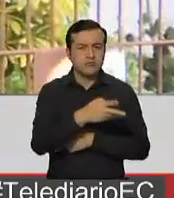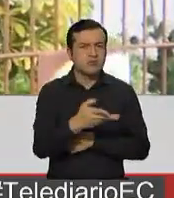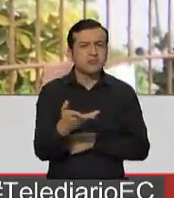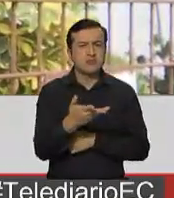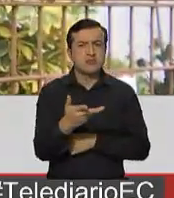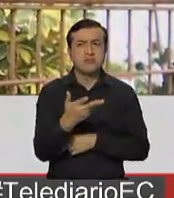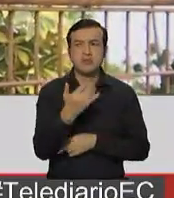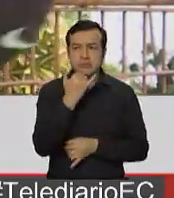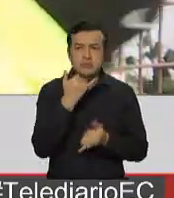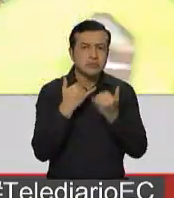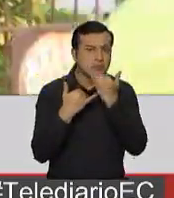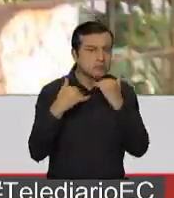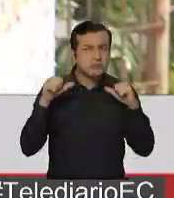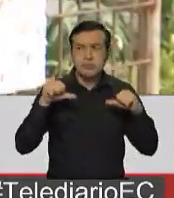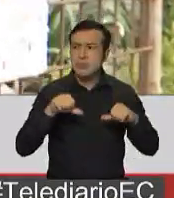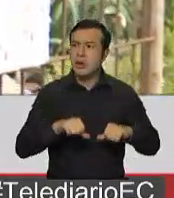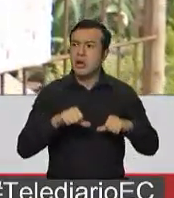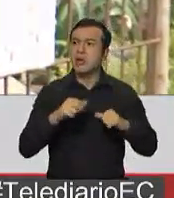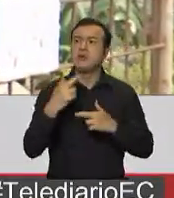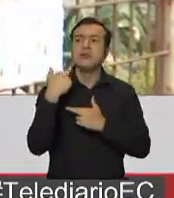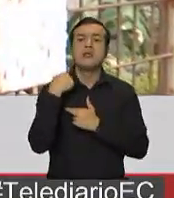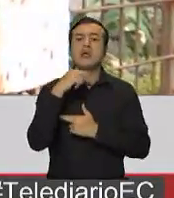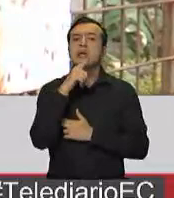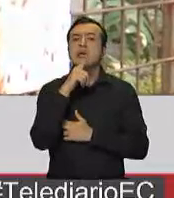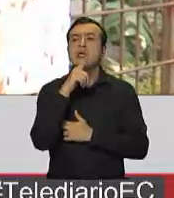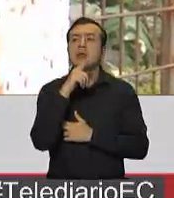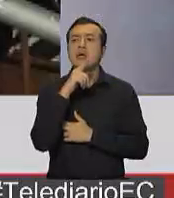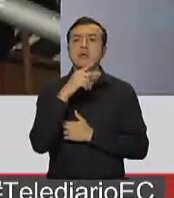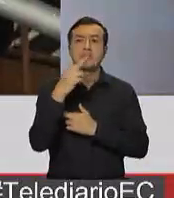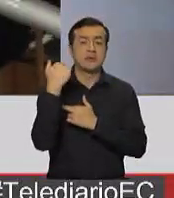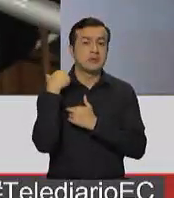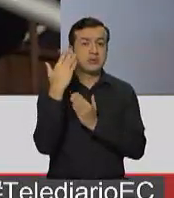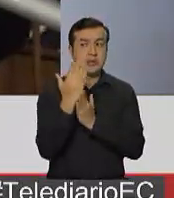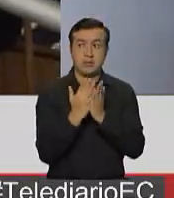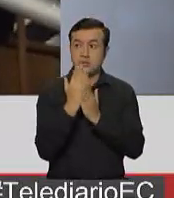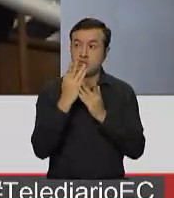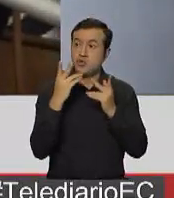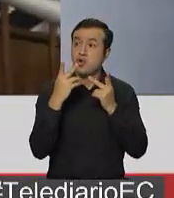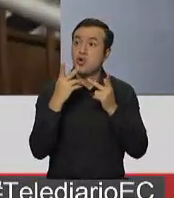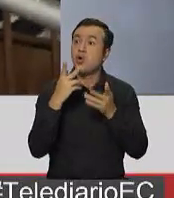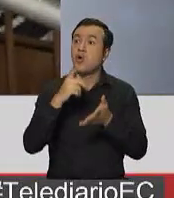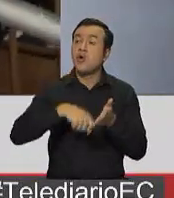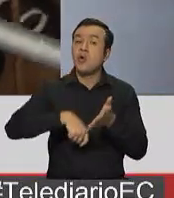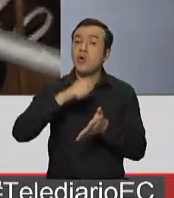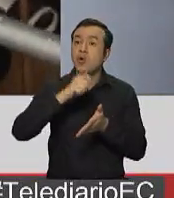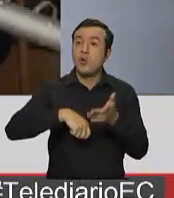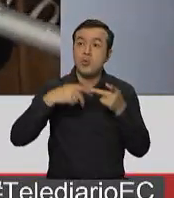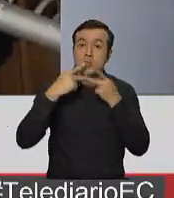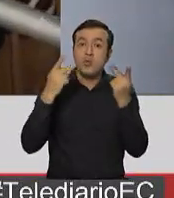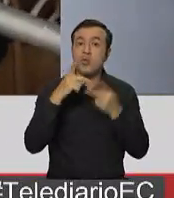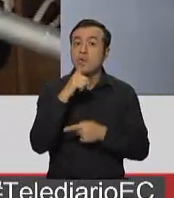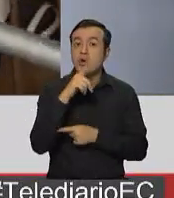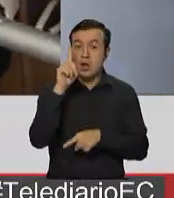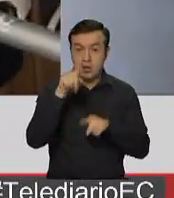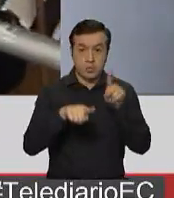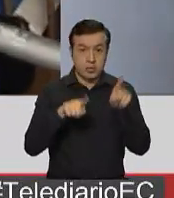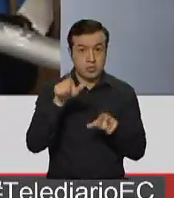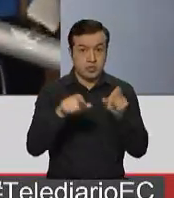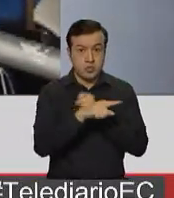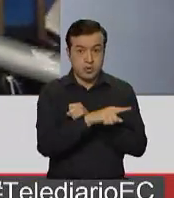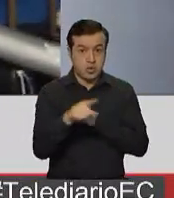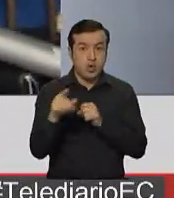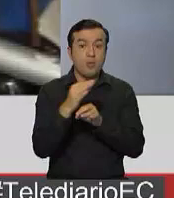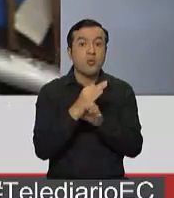de procedimientos irregulares en manos de funcionarios del SECOV. Un grupo estructurado conformado por varias personas,